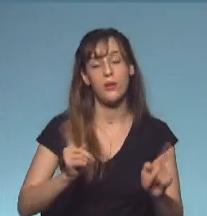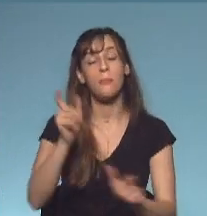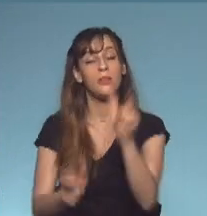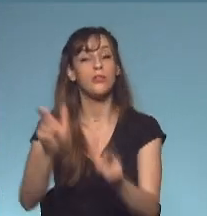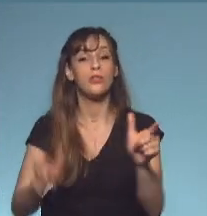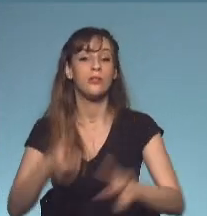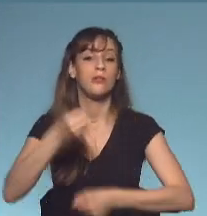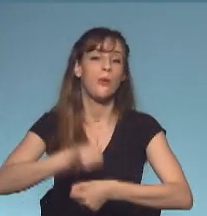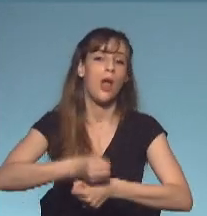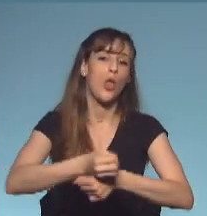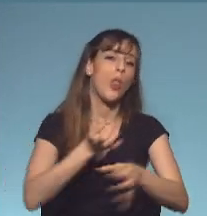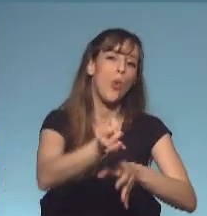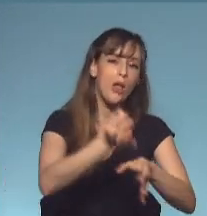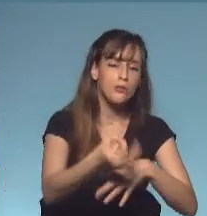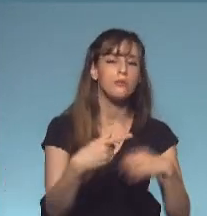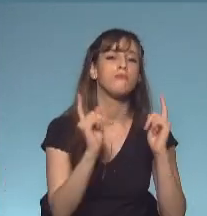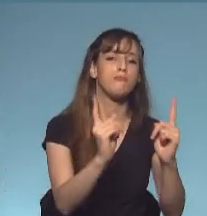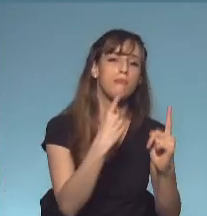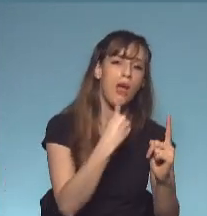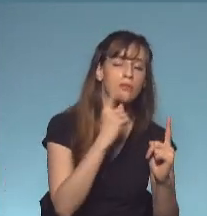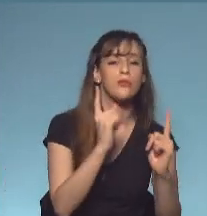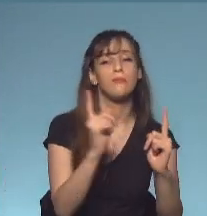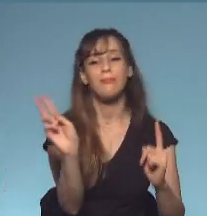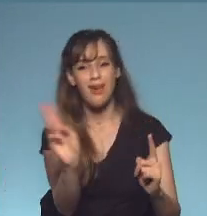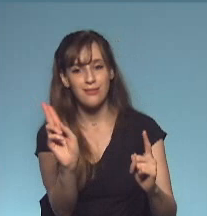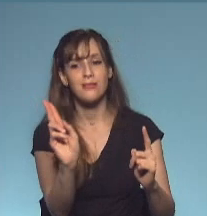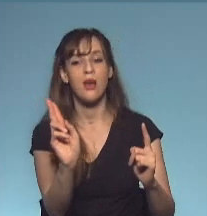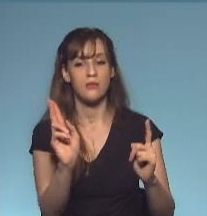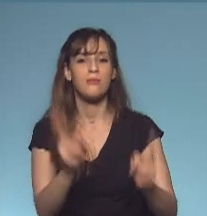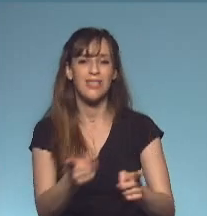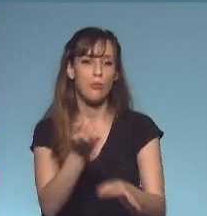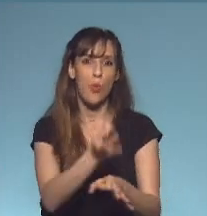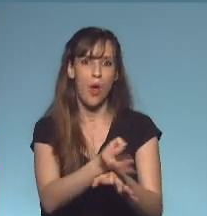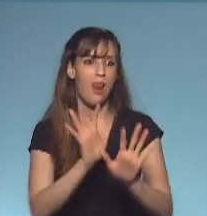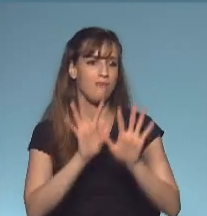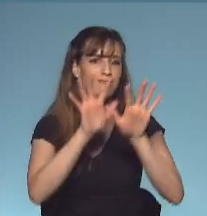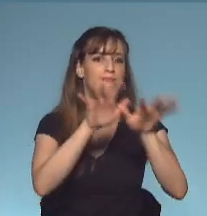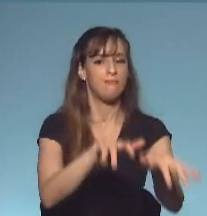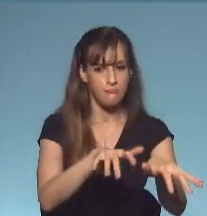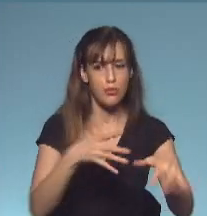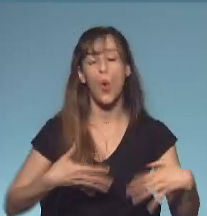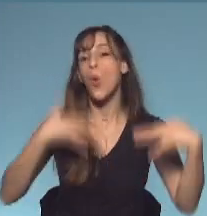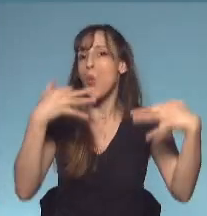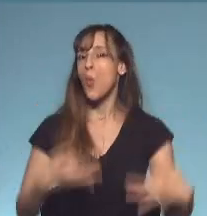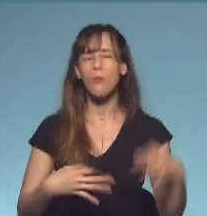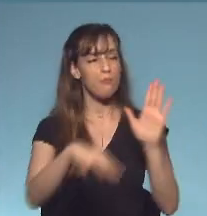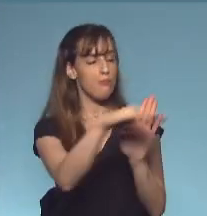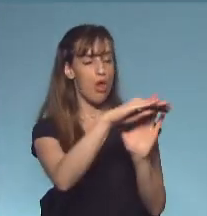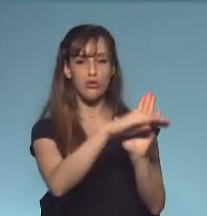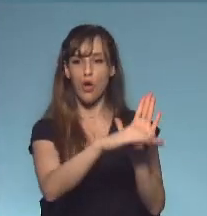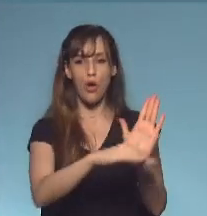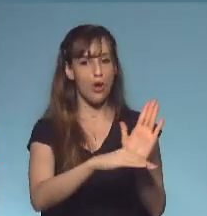a los maestros y maestras que están concurriendo a las escuelas, cumpliendo todos los protocolos